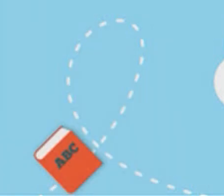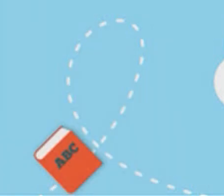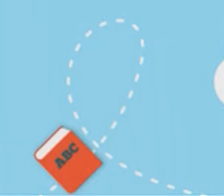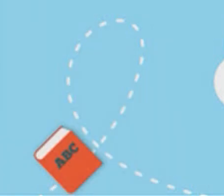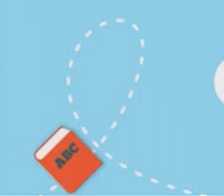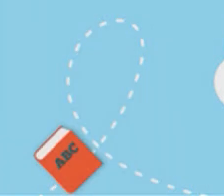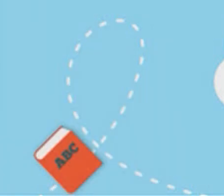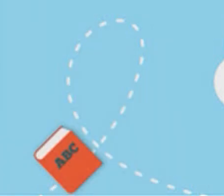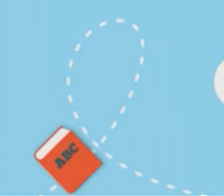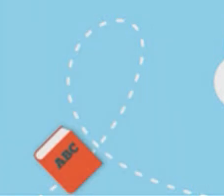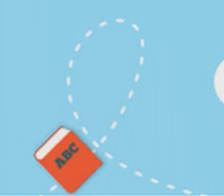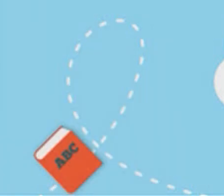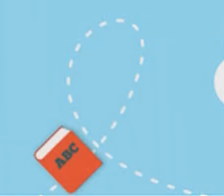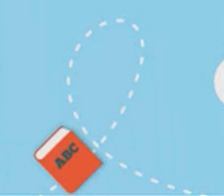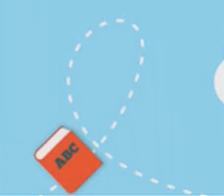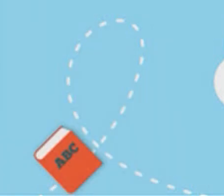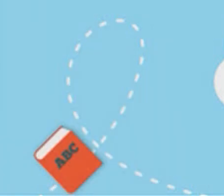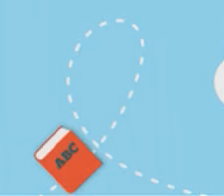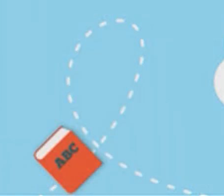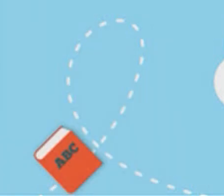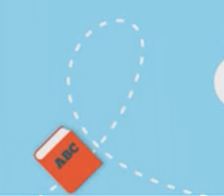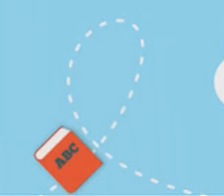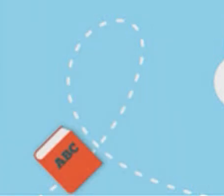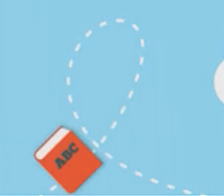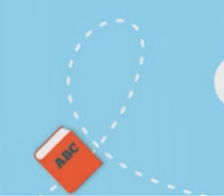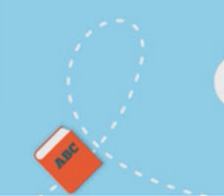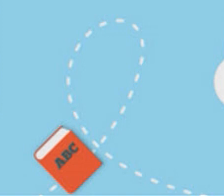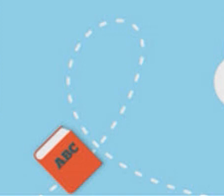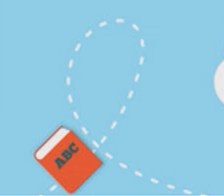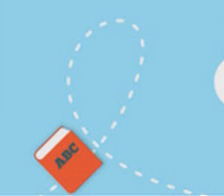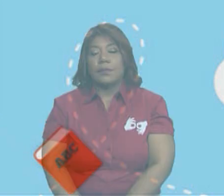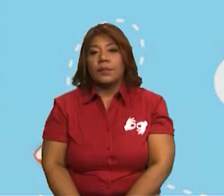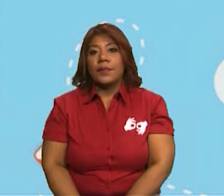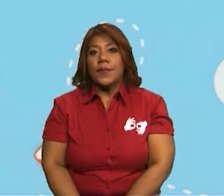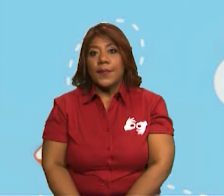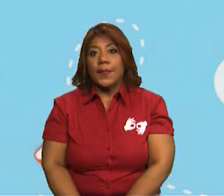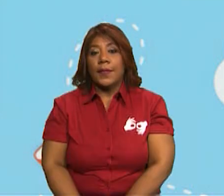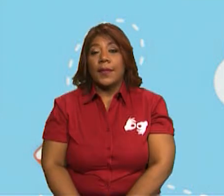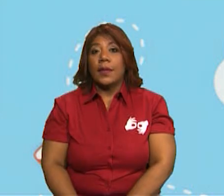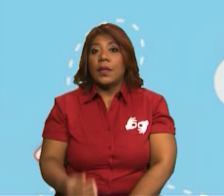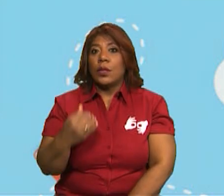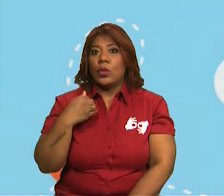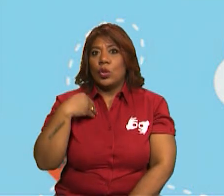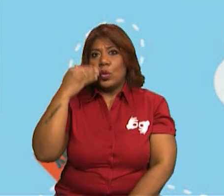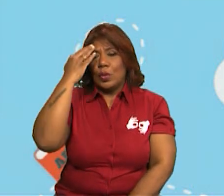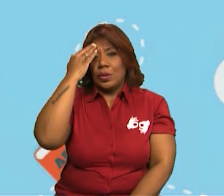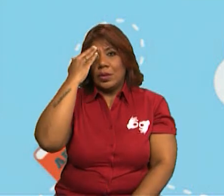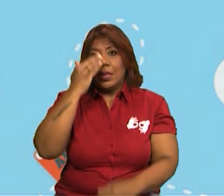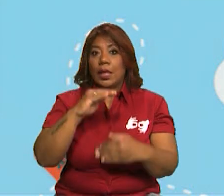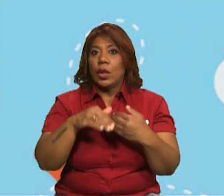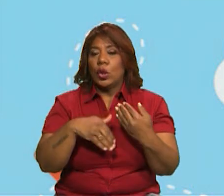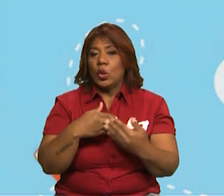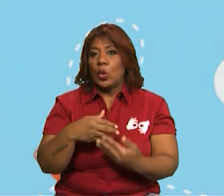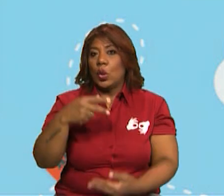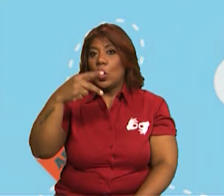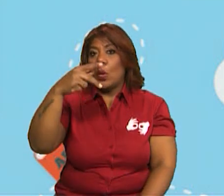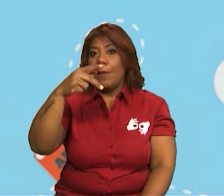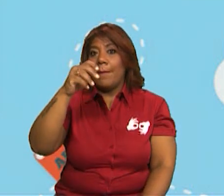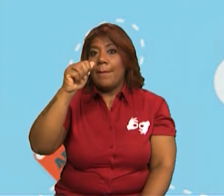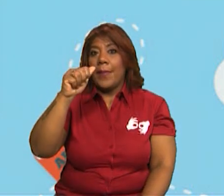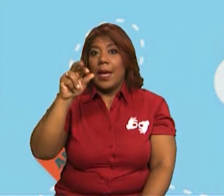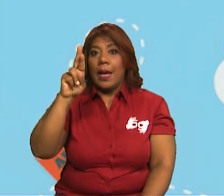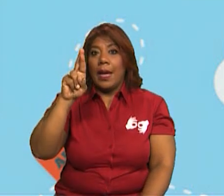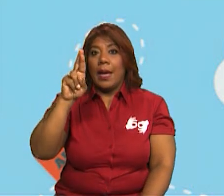Y continuamos, otra captura de pantalla para continuar con los criterios. Señalo los elementos paratextuales presentes en